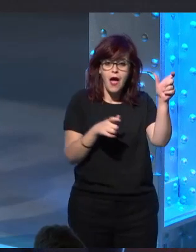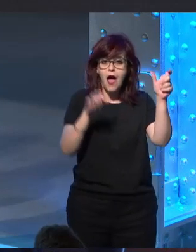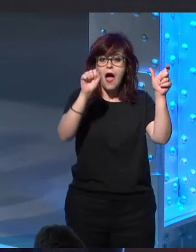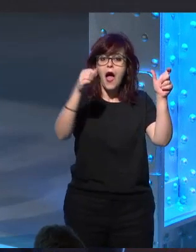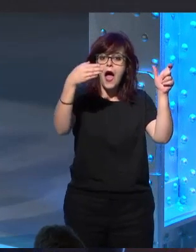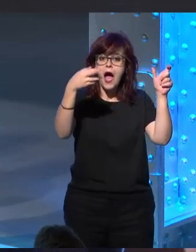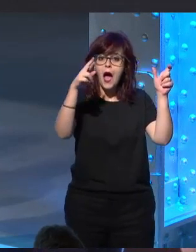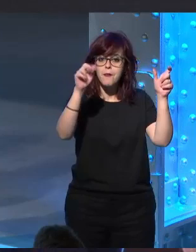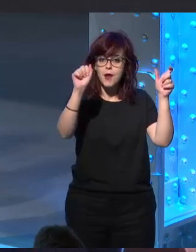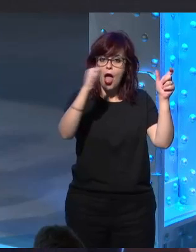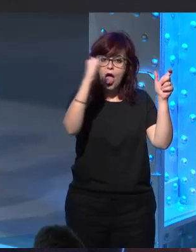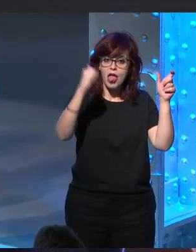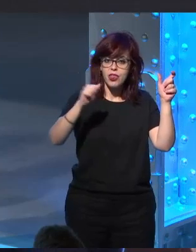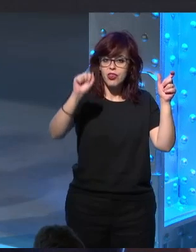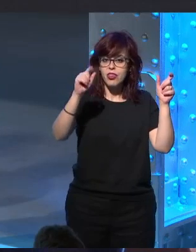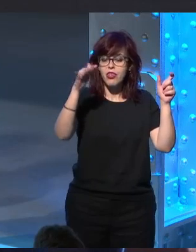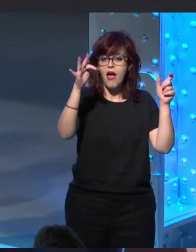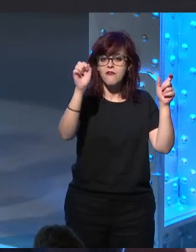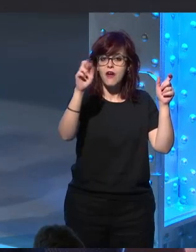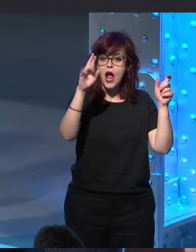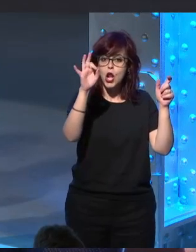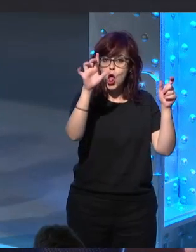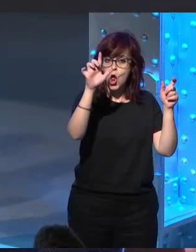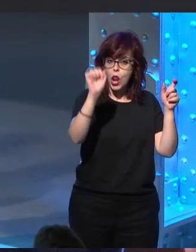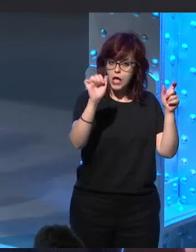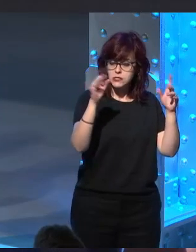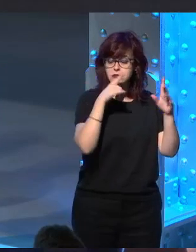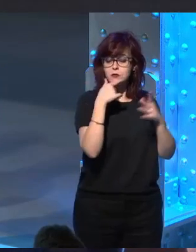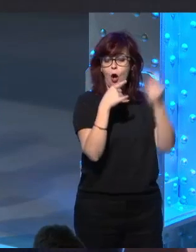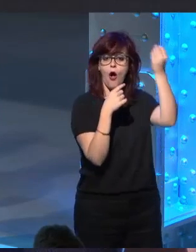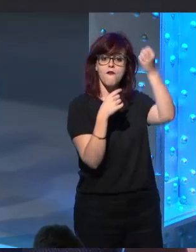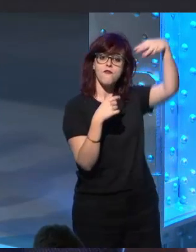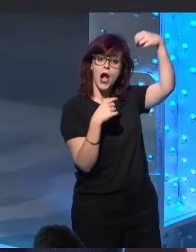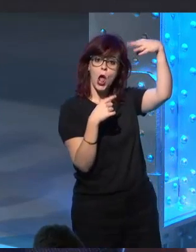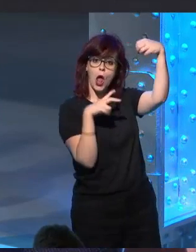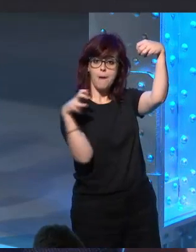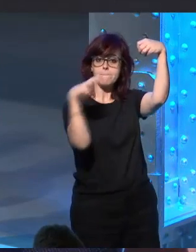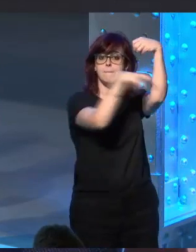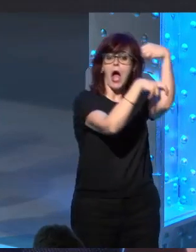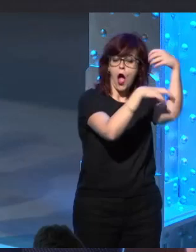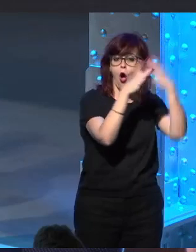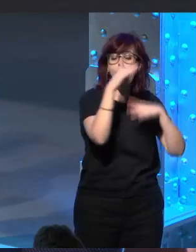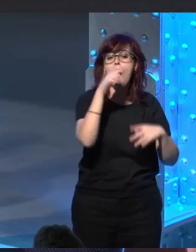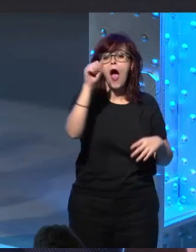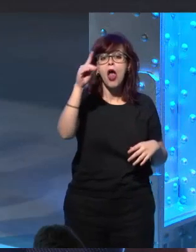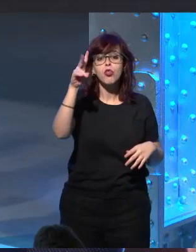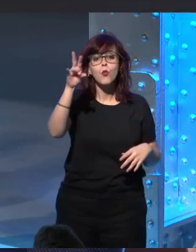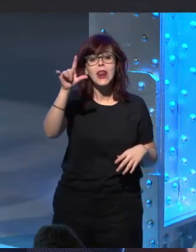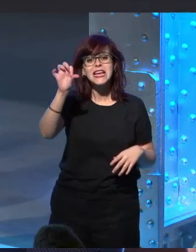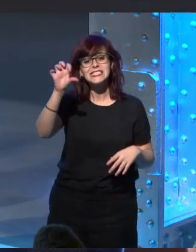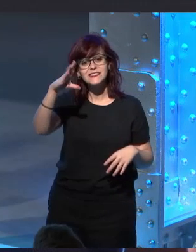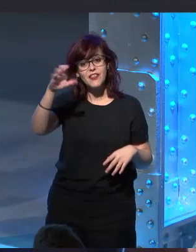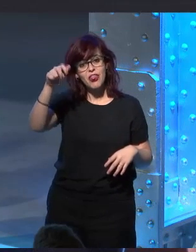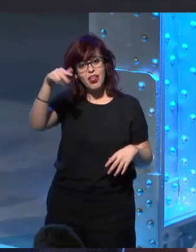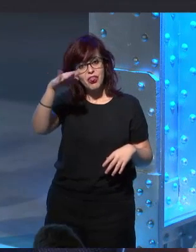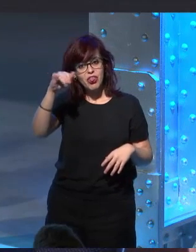abrazafarolas. Y luego hay otros que son adolescencia. Y luego un día, pues se me ocurrió hacer